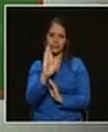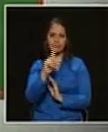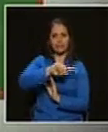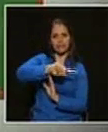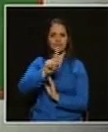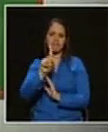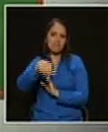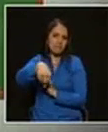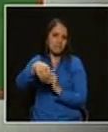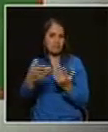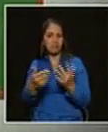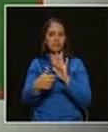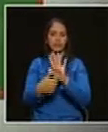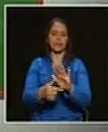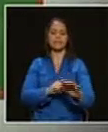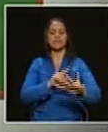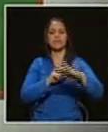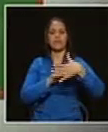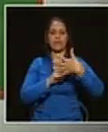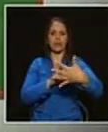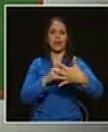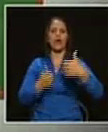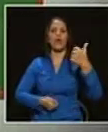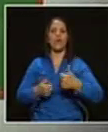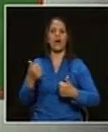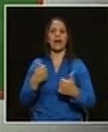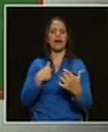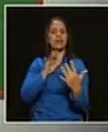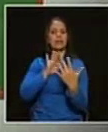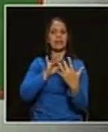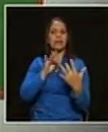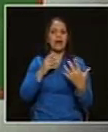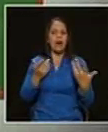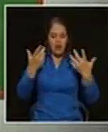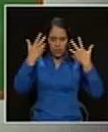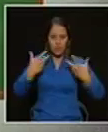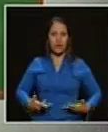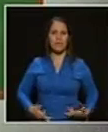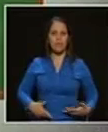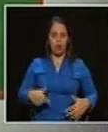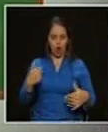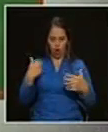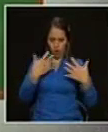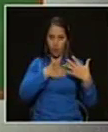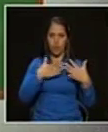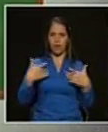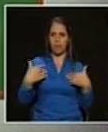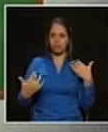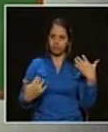quebrado. 5. Punto de contacto. Parte de la mano dominante que toca otra parte del